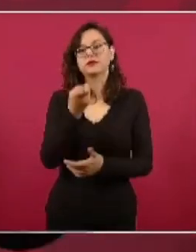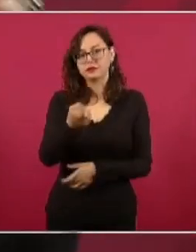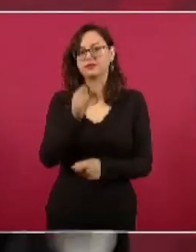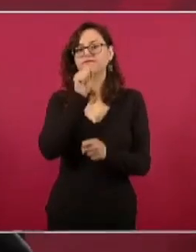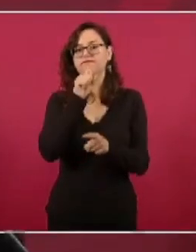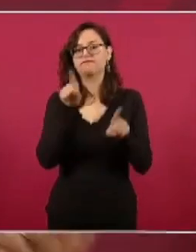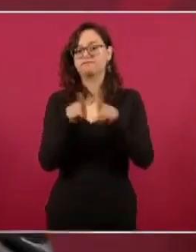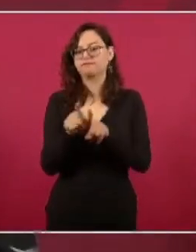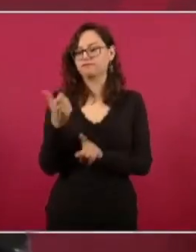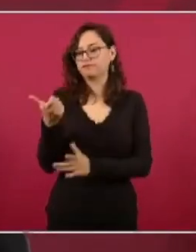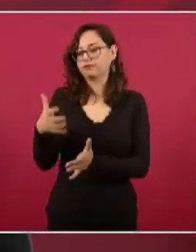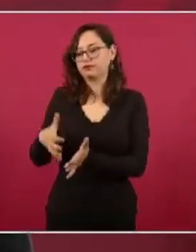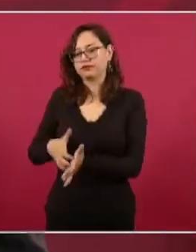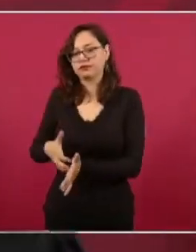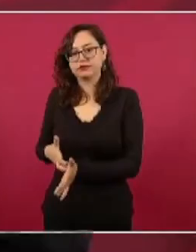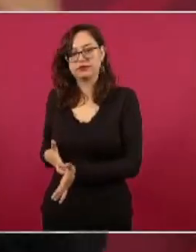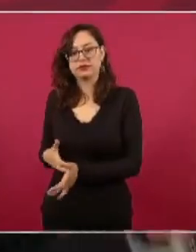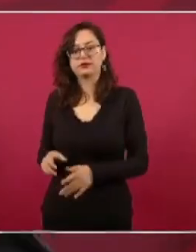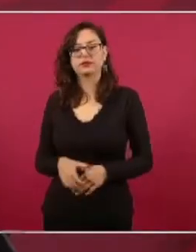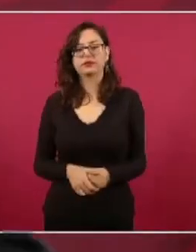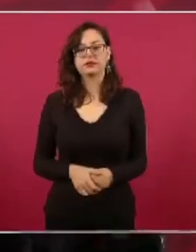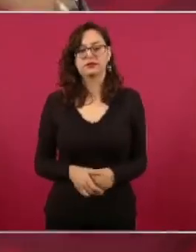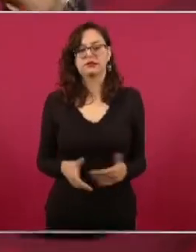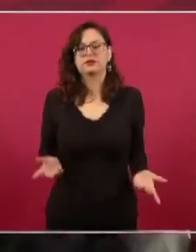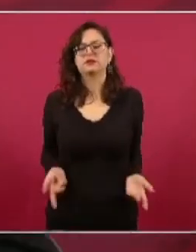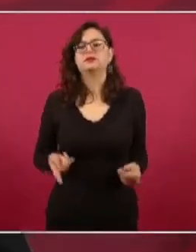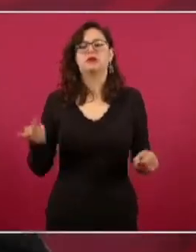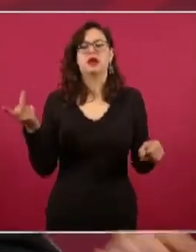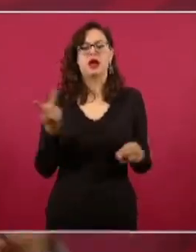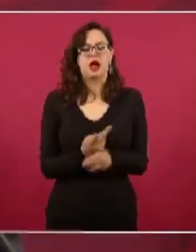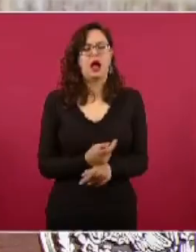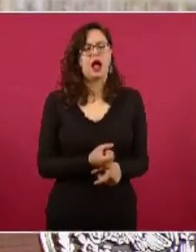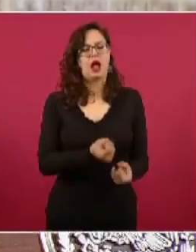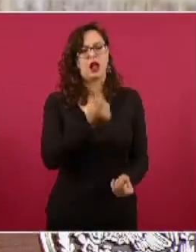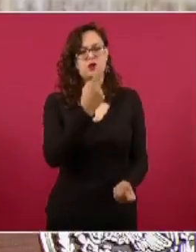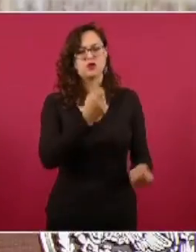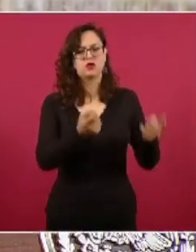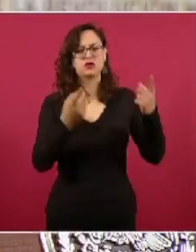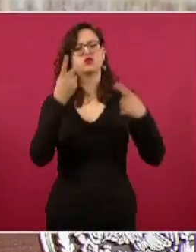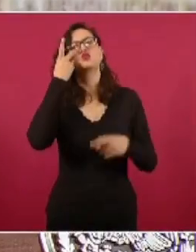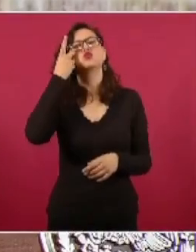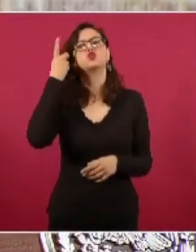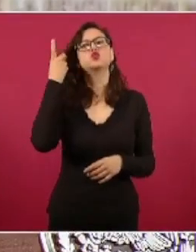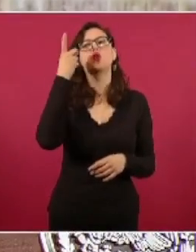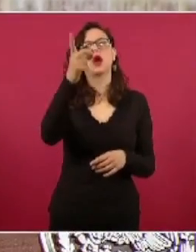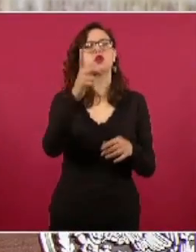o dueños de medios de información que lo que menos les interesa